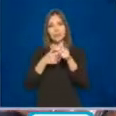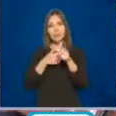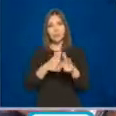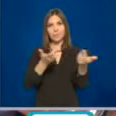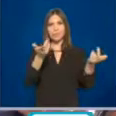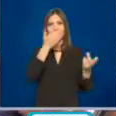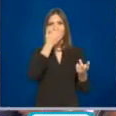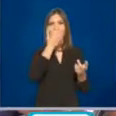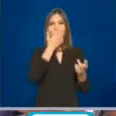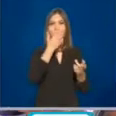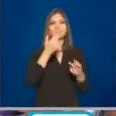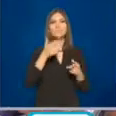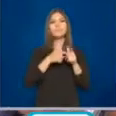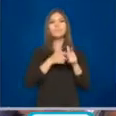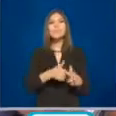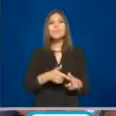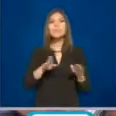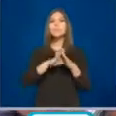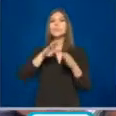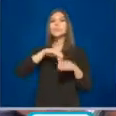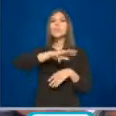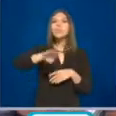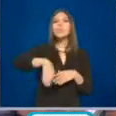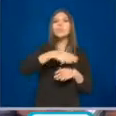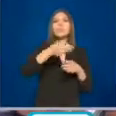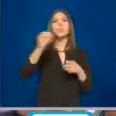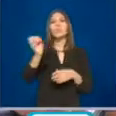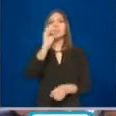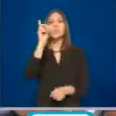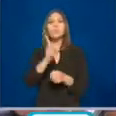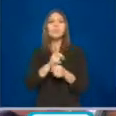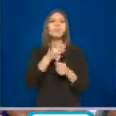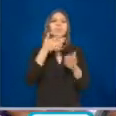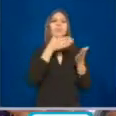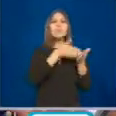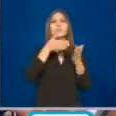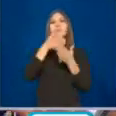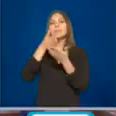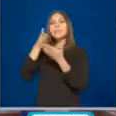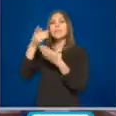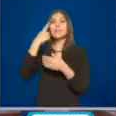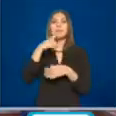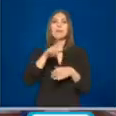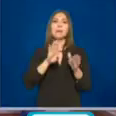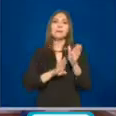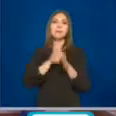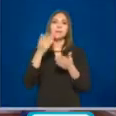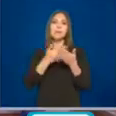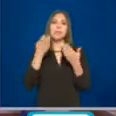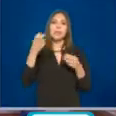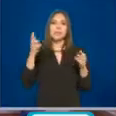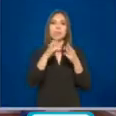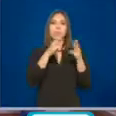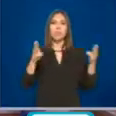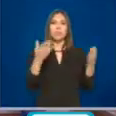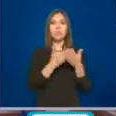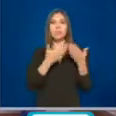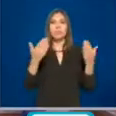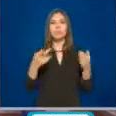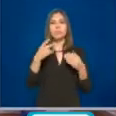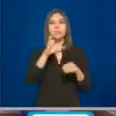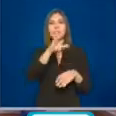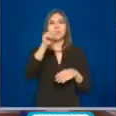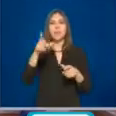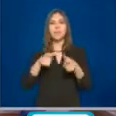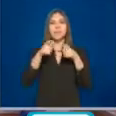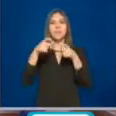siguiendo, tocando puertas y buscando oportunidades en este mundo del regional mexicano. Ahora va la mía, ¿qué dijiste? Si aquí está, mira, ahora